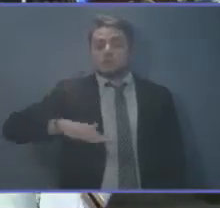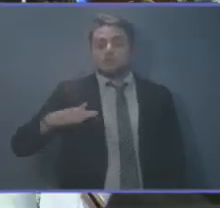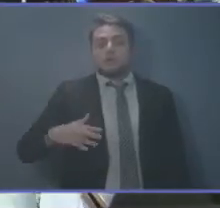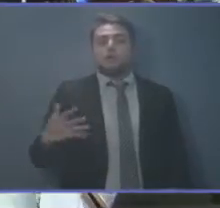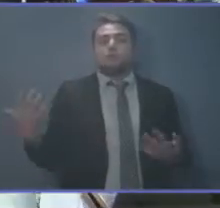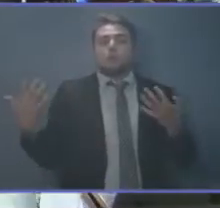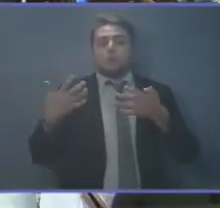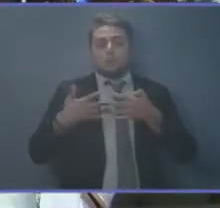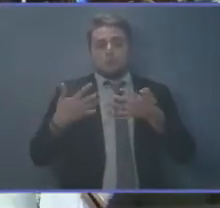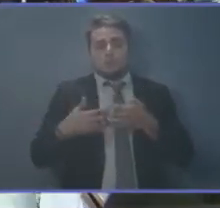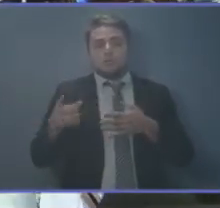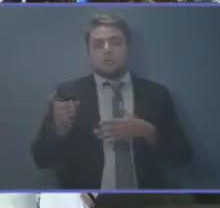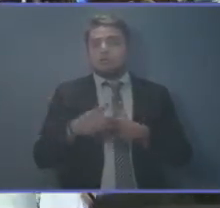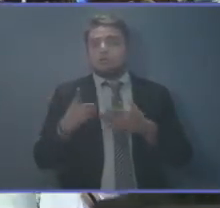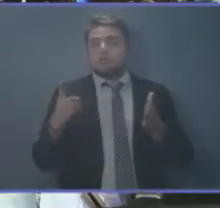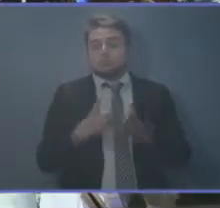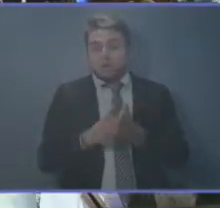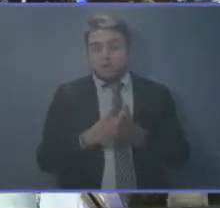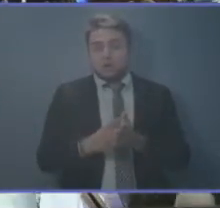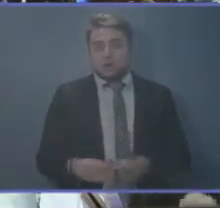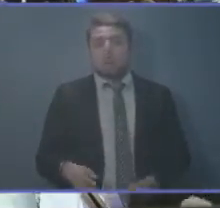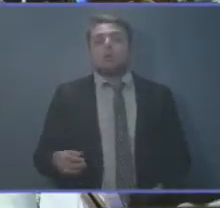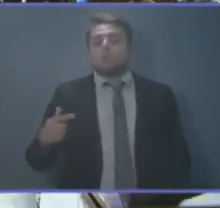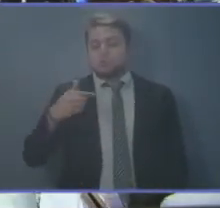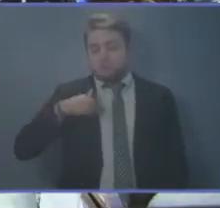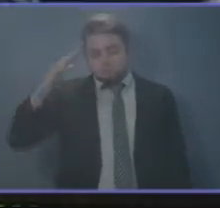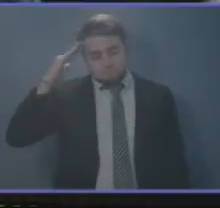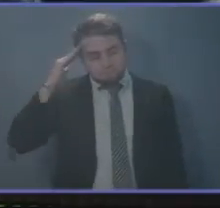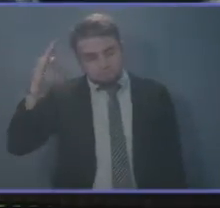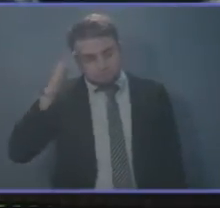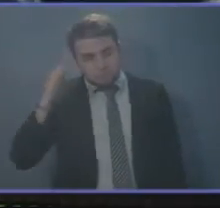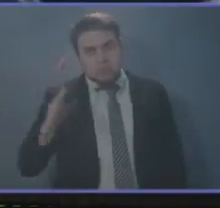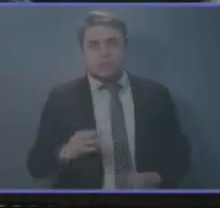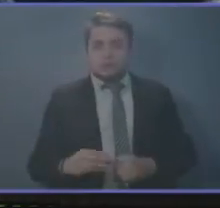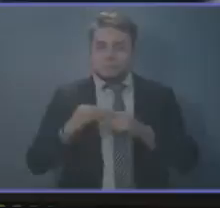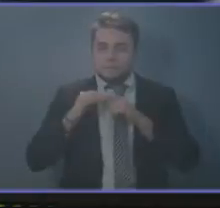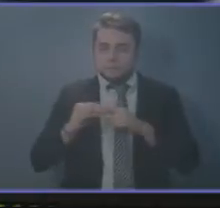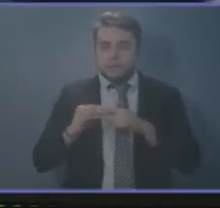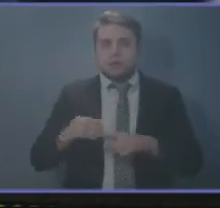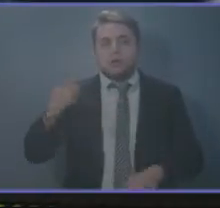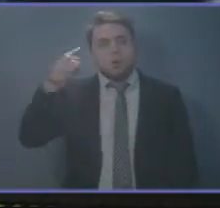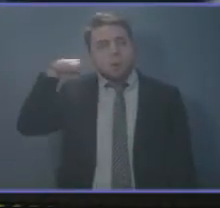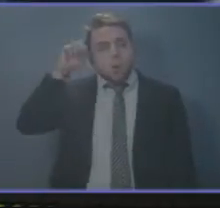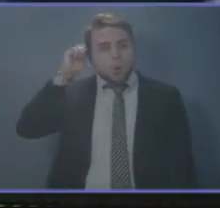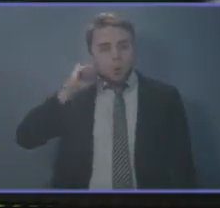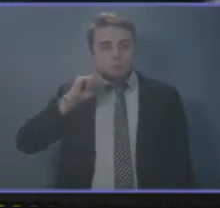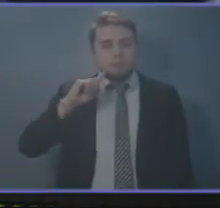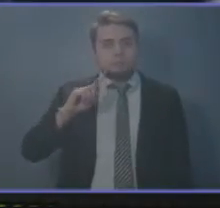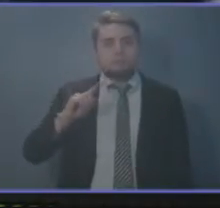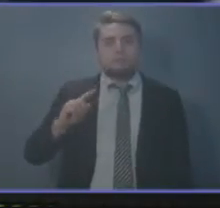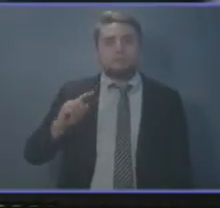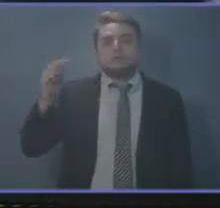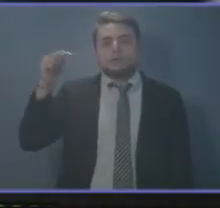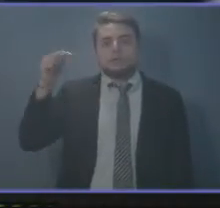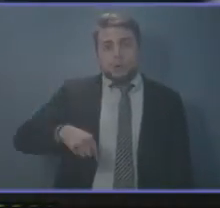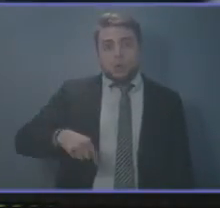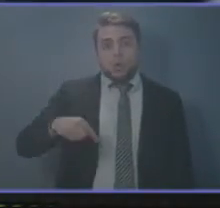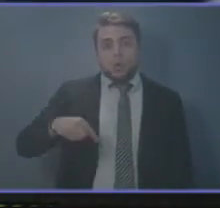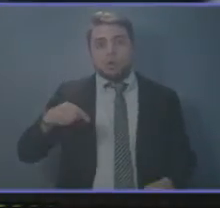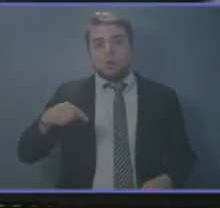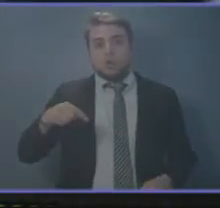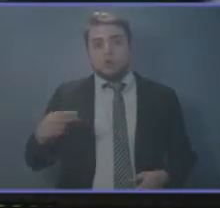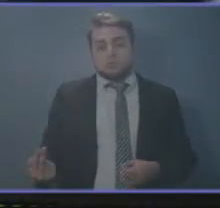colegas diputados, diputadas, un saludo muy especial a los amigos empresarios que nos acompañan esta tarde del